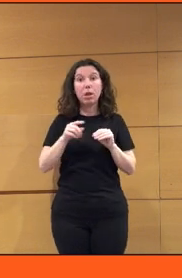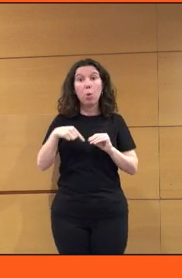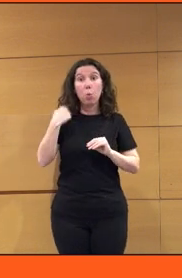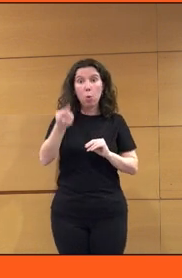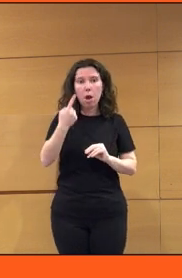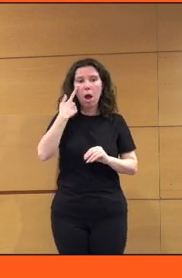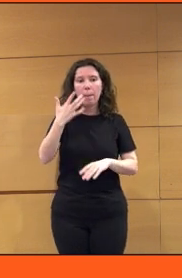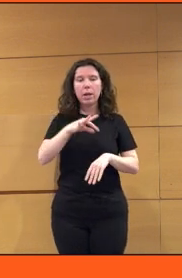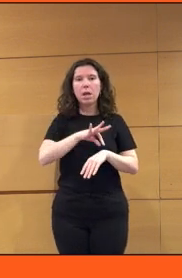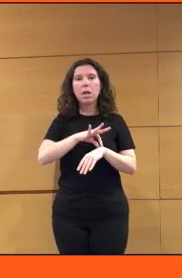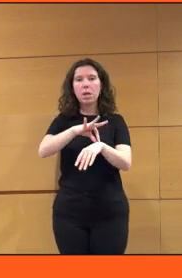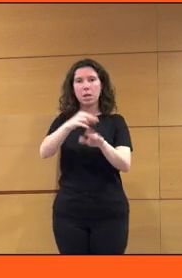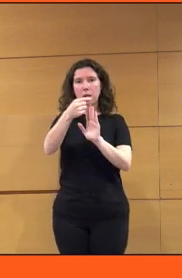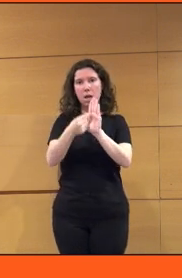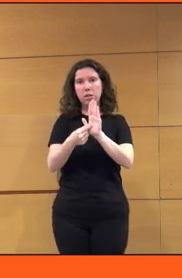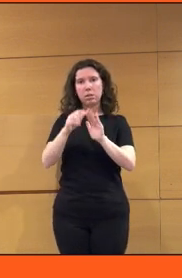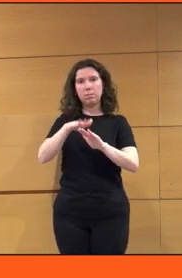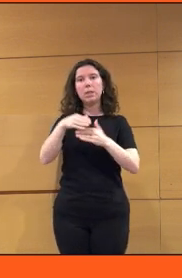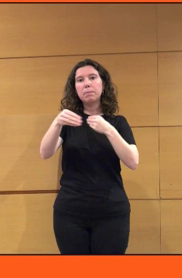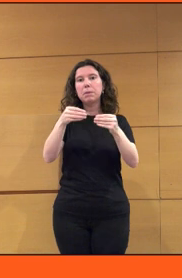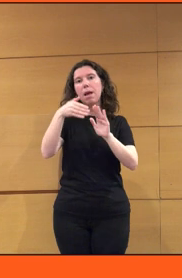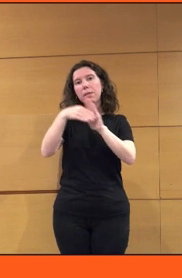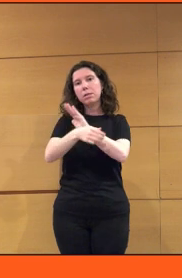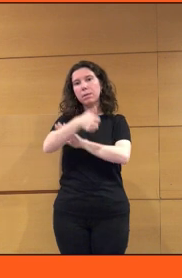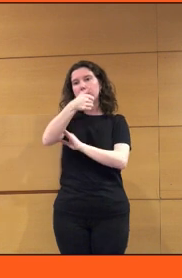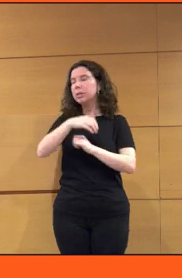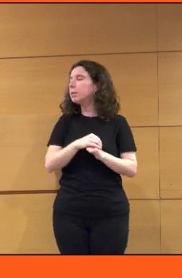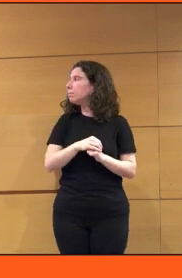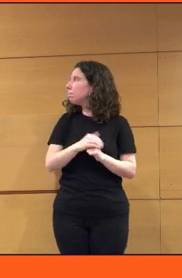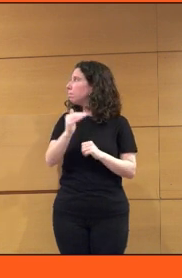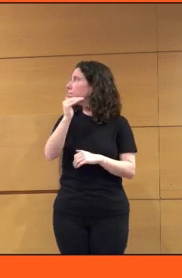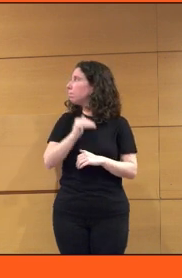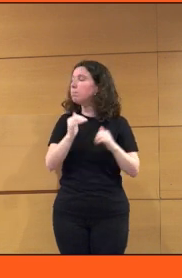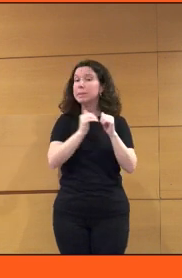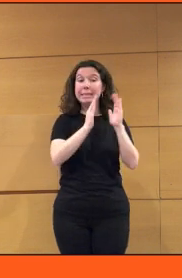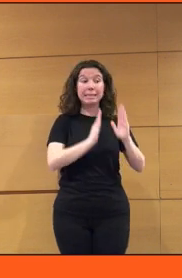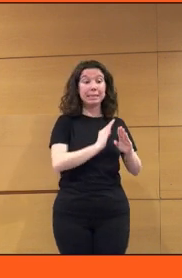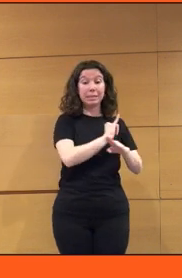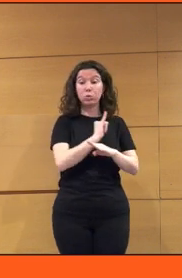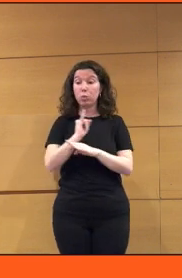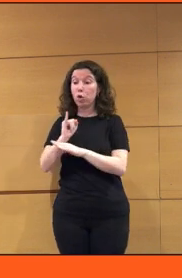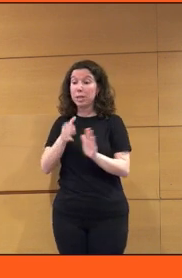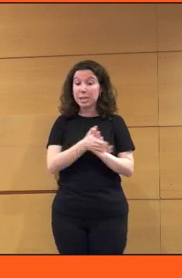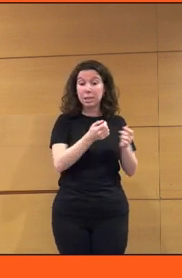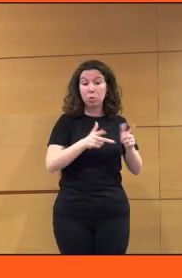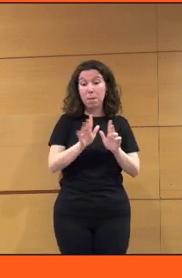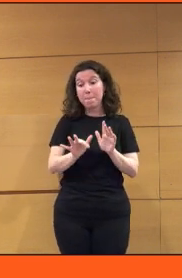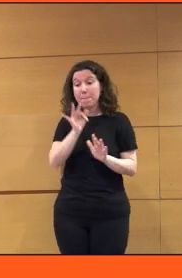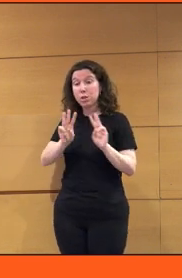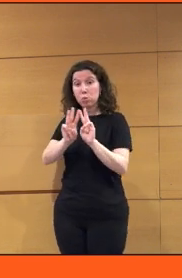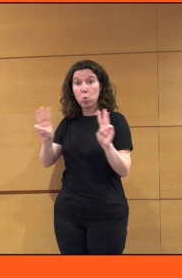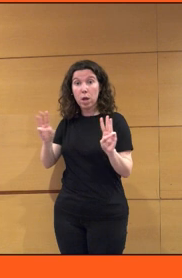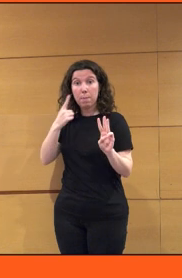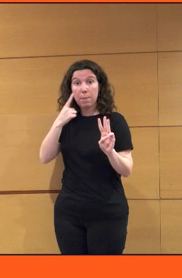para producir materiales más accesibles. Buscaremos en instituciones democráticas y la web ejemplos de textos que se usan en